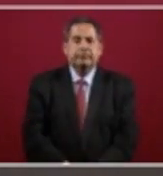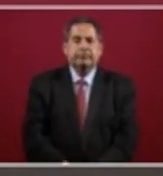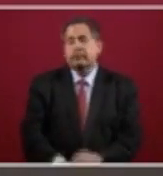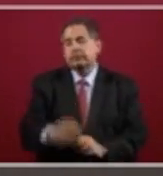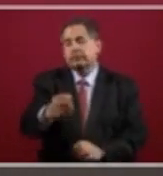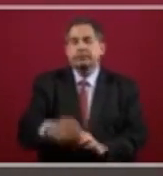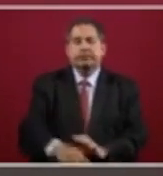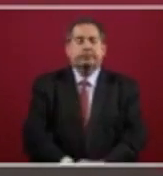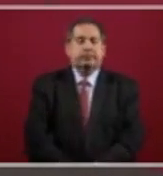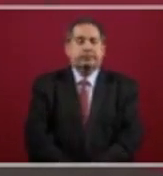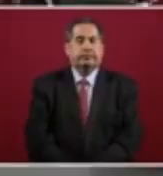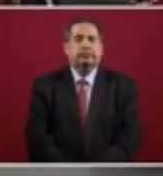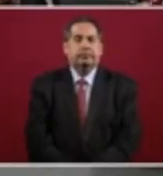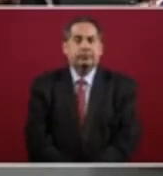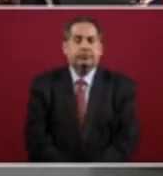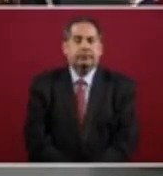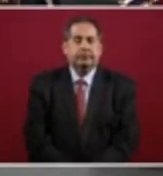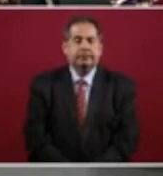Vamos.